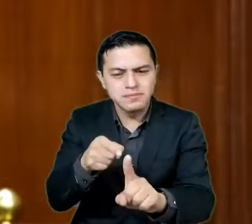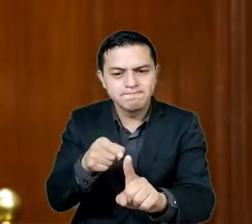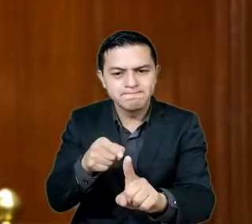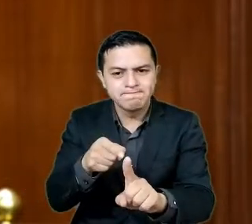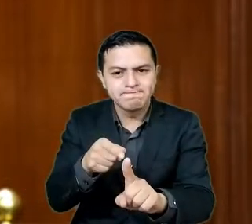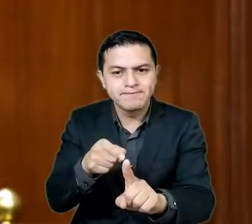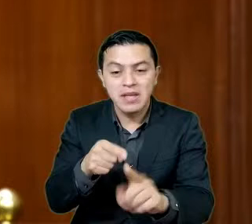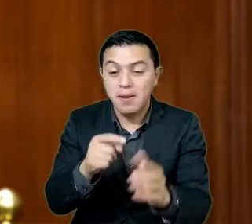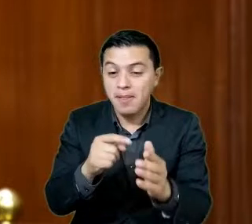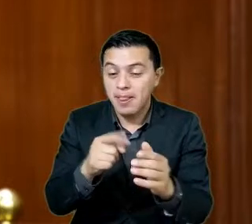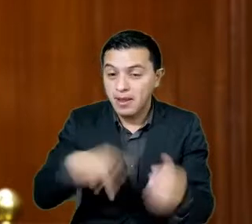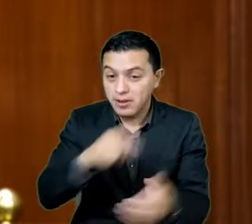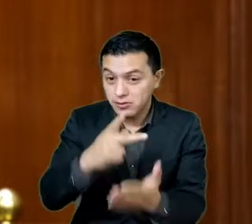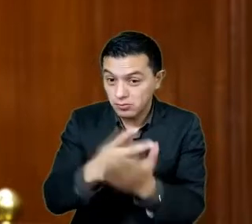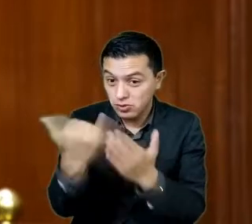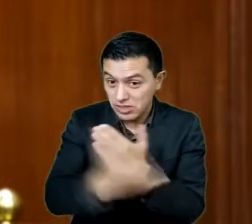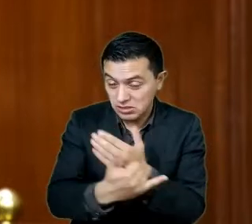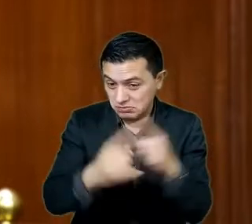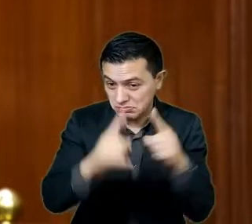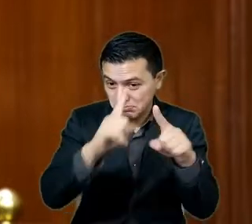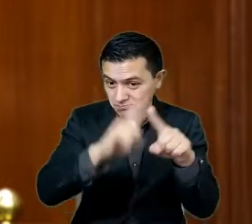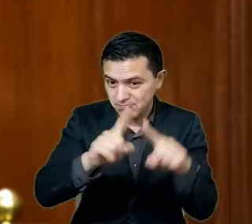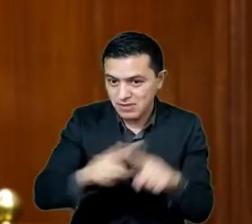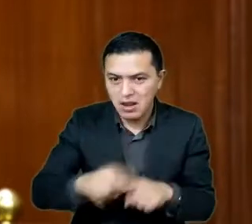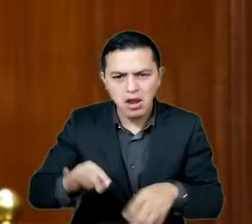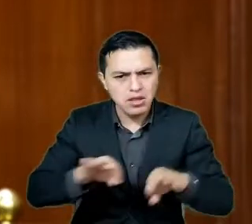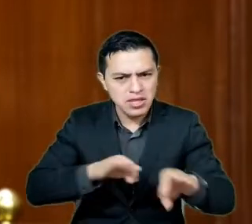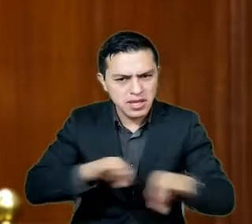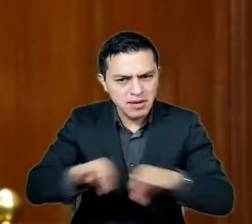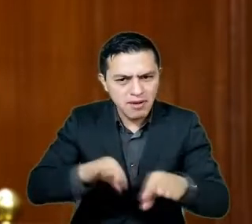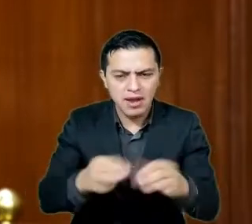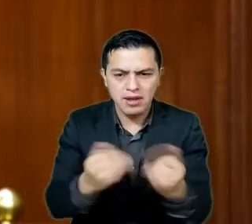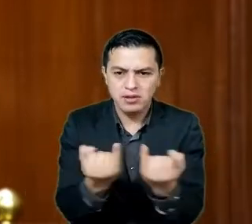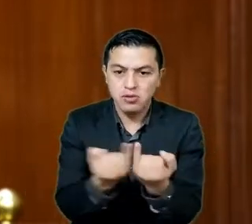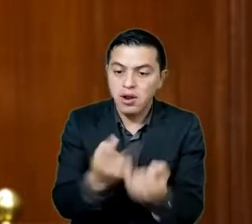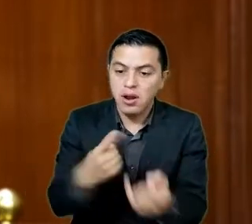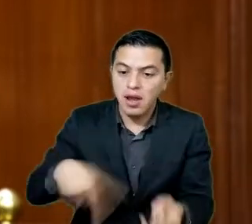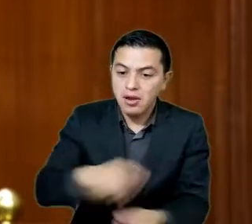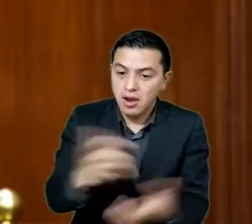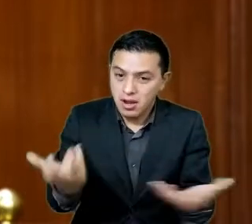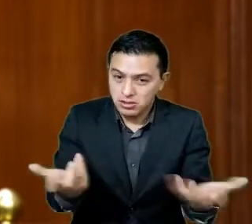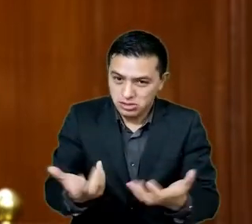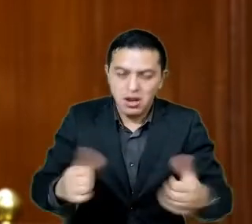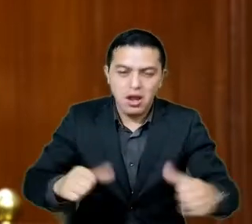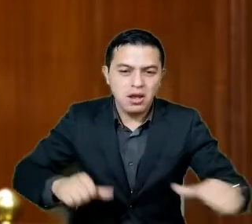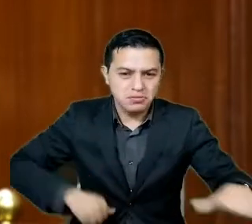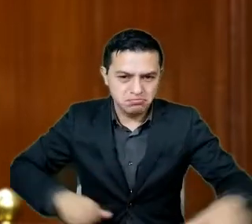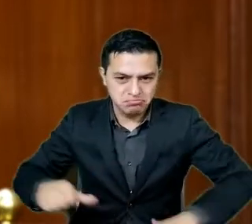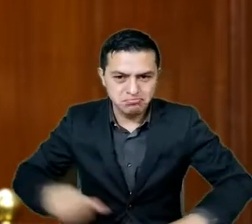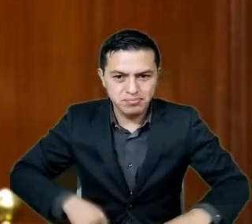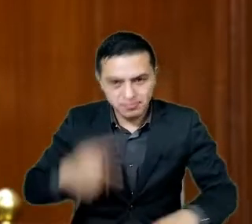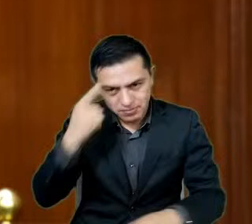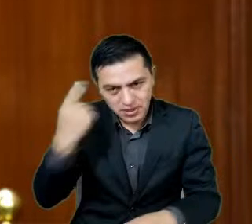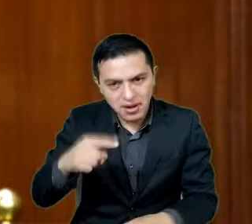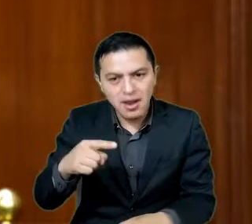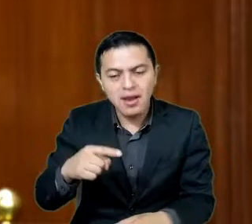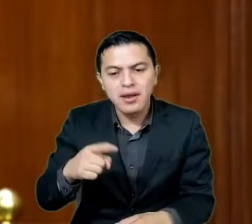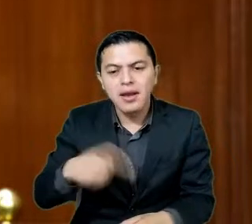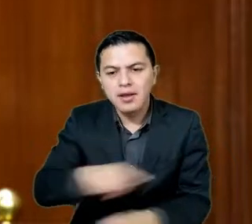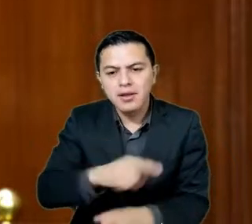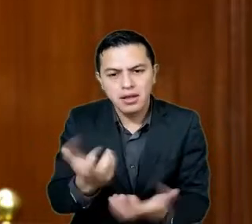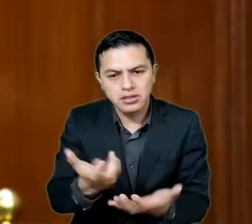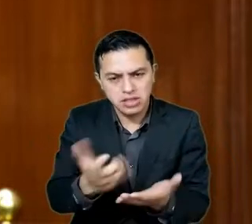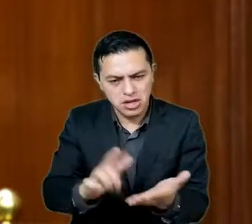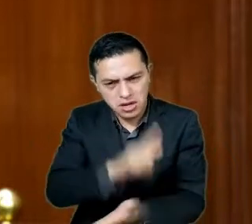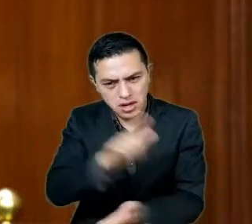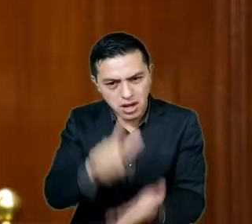puntos de acuerdo que han turnado, sino de forma transversal ha generado acciones para construir un andamiaje legal y moderno para